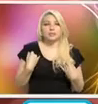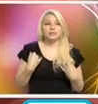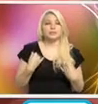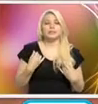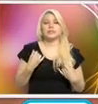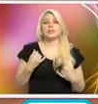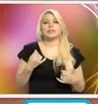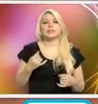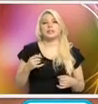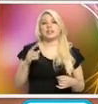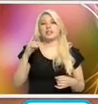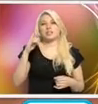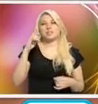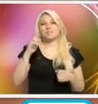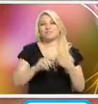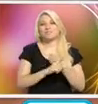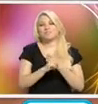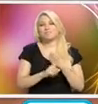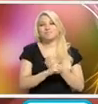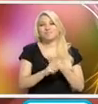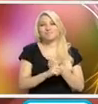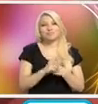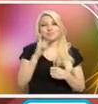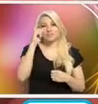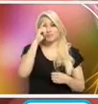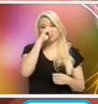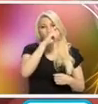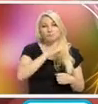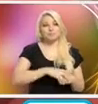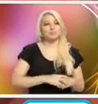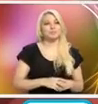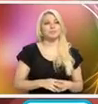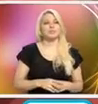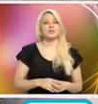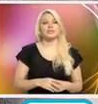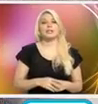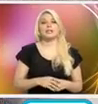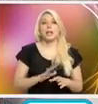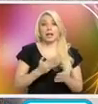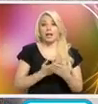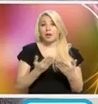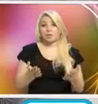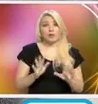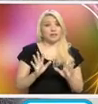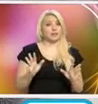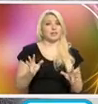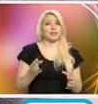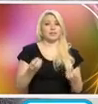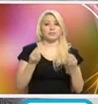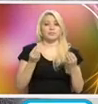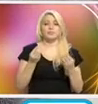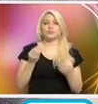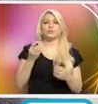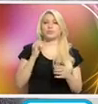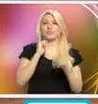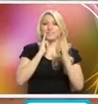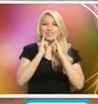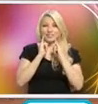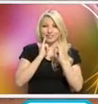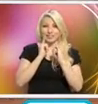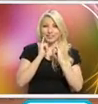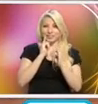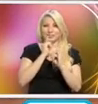es muy claro, muy abierto, los jóvenes cada vez más se reconocen quién es homosexual, heterosexual, bisexual. Ya no es un conflicto como antes. Esto